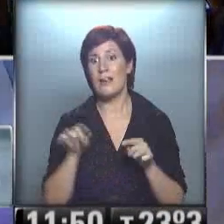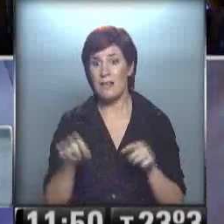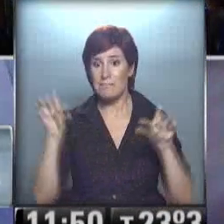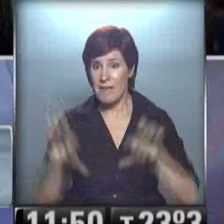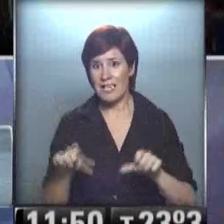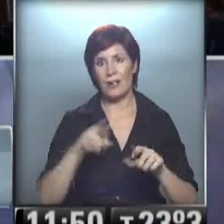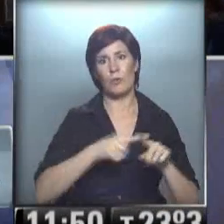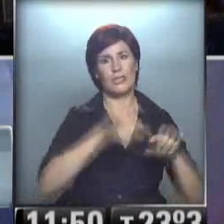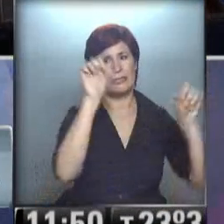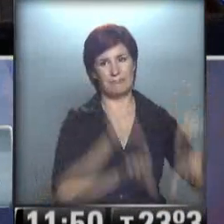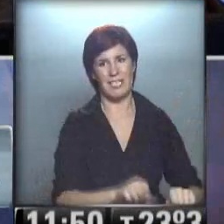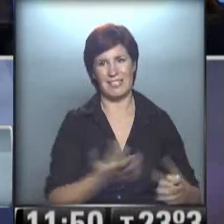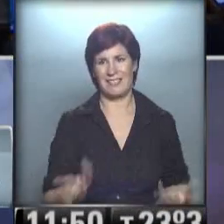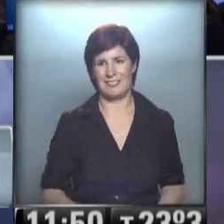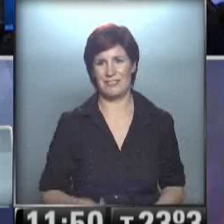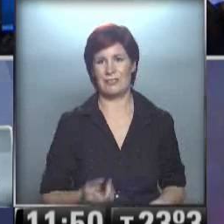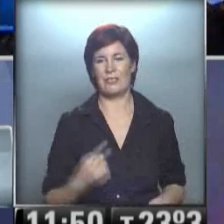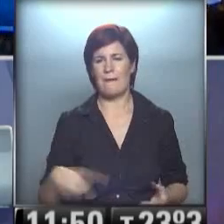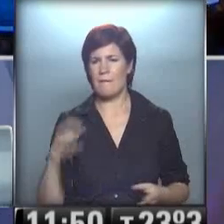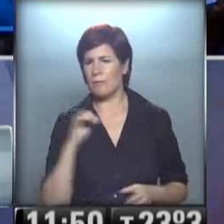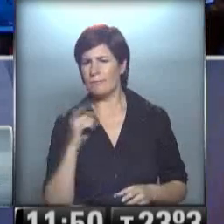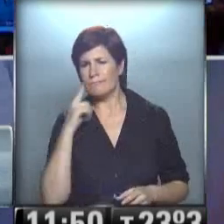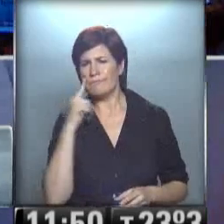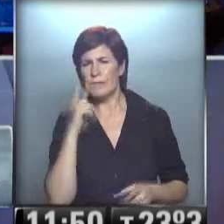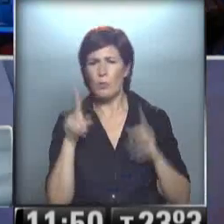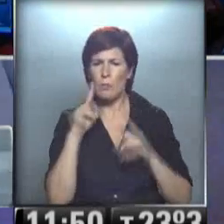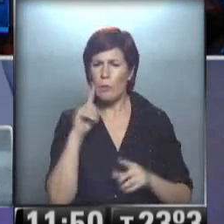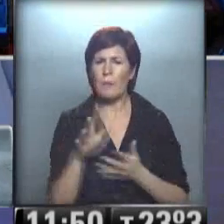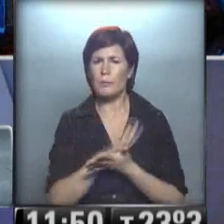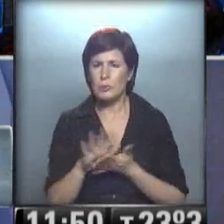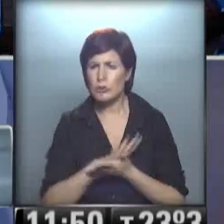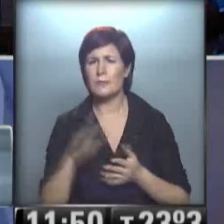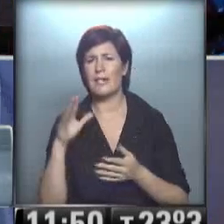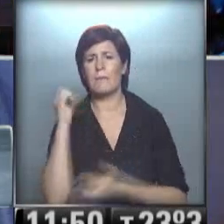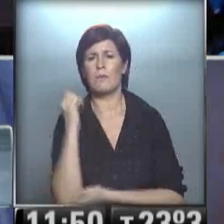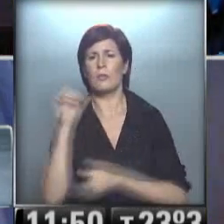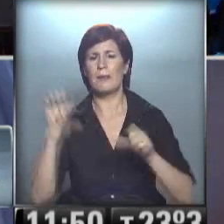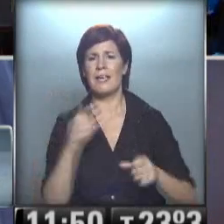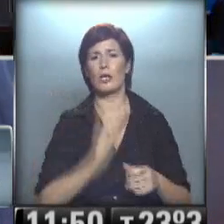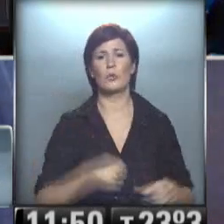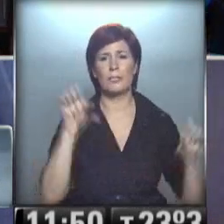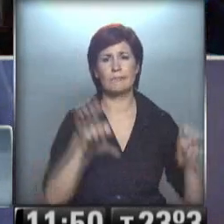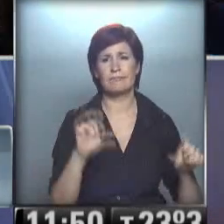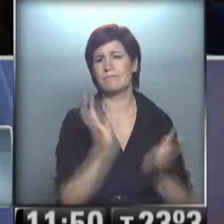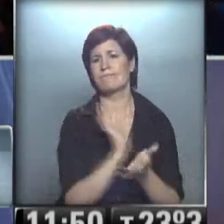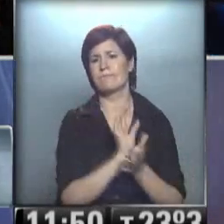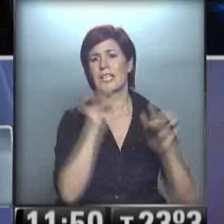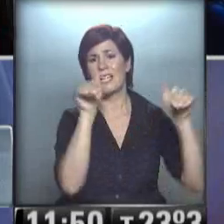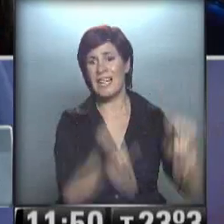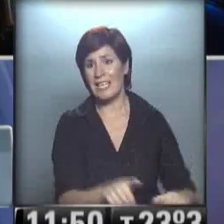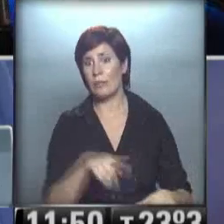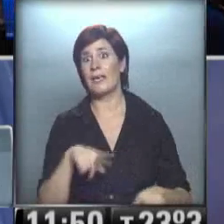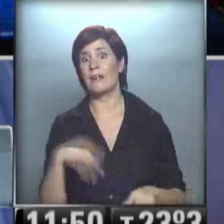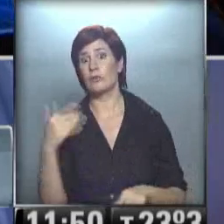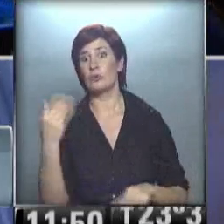al gobierno, de tratar de evitar que ese proyecto político se consolide, de mostrar fisuras y por ahí, por esas fisuras, poder penetrar con